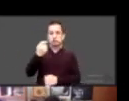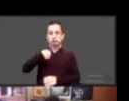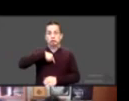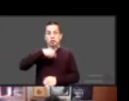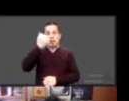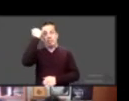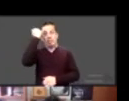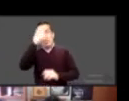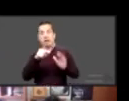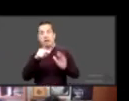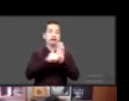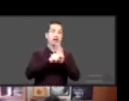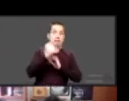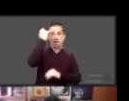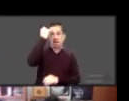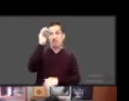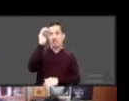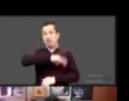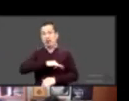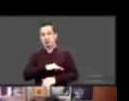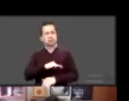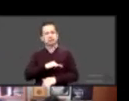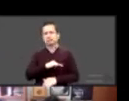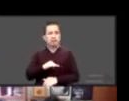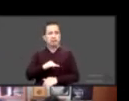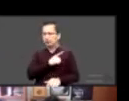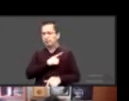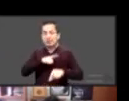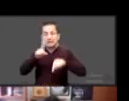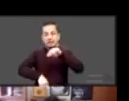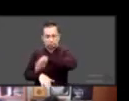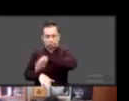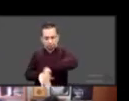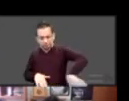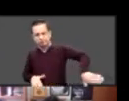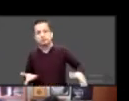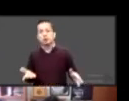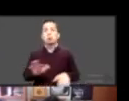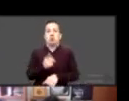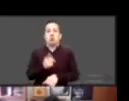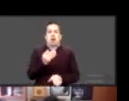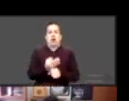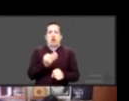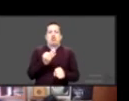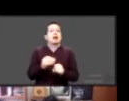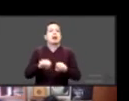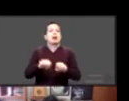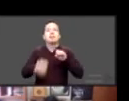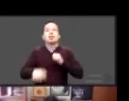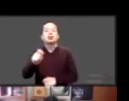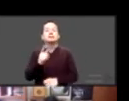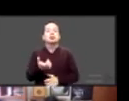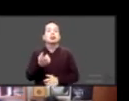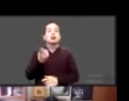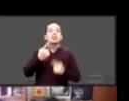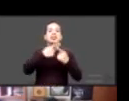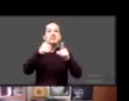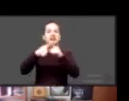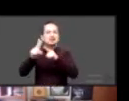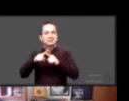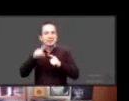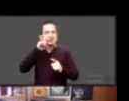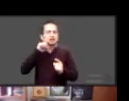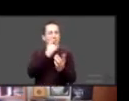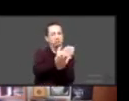de valor, mitos. Ahorita se cruza el tema, por ejemplo, de la diversidad sexual de las y los adolescentes que están en el tema de la